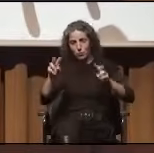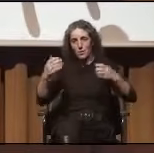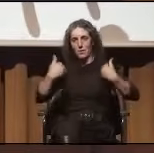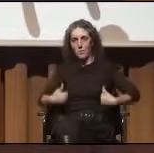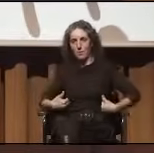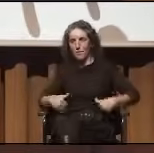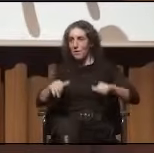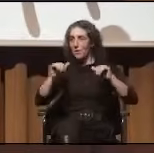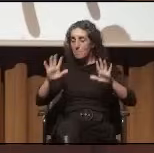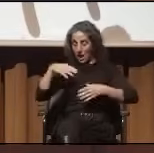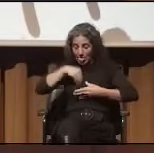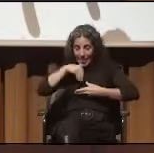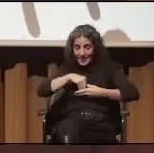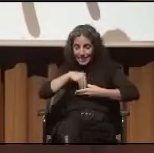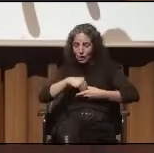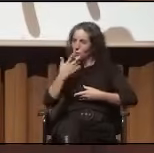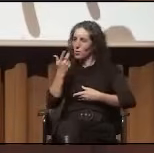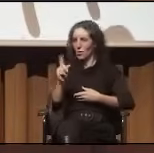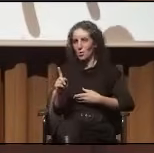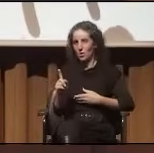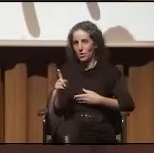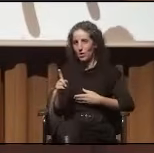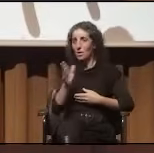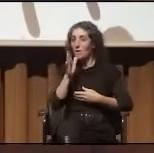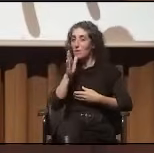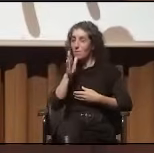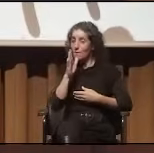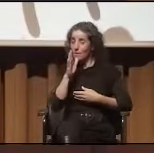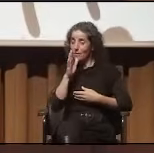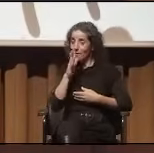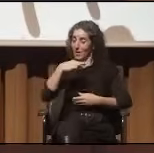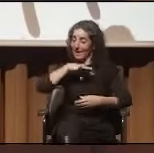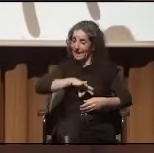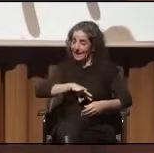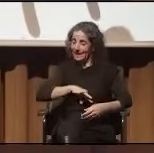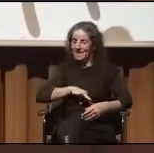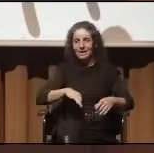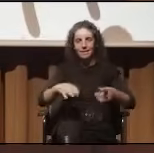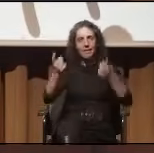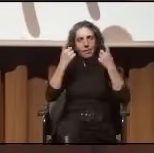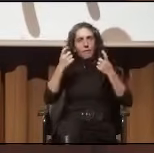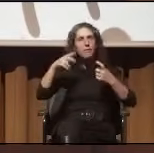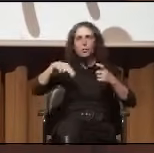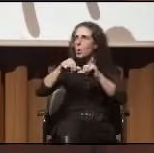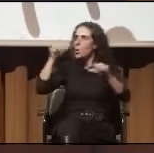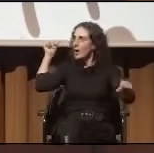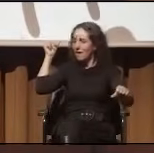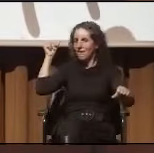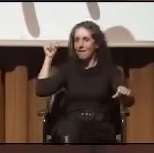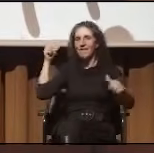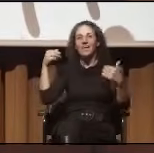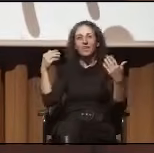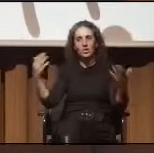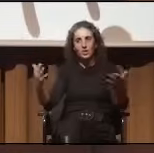nuestro mundo interior. Porque eso no ha sido enseñado y educado, ¿no? Entonces, quiero decir que el modelo científico, que es muy eficiente